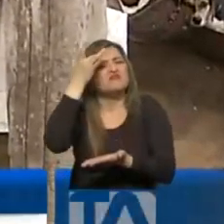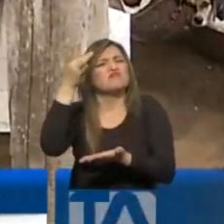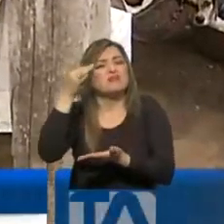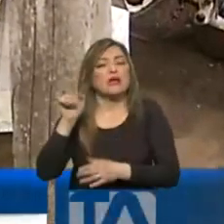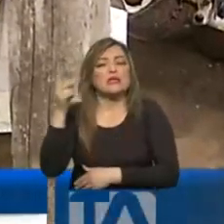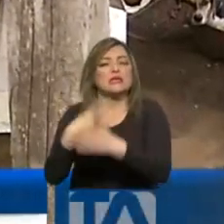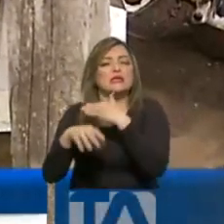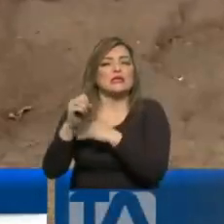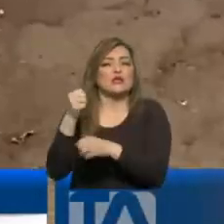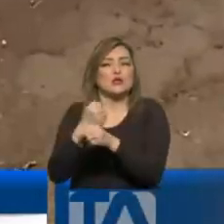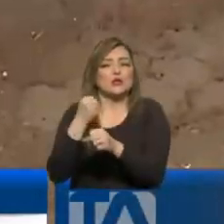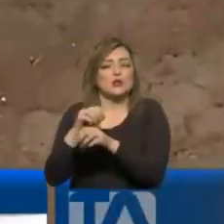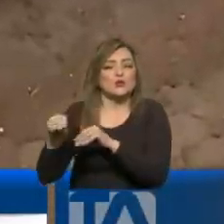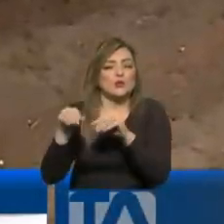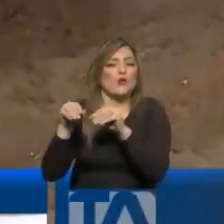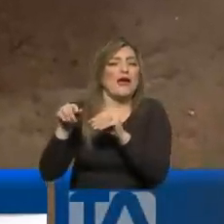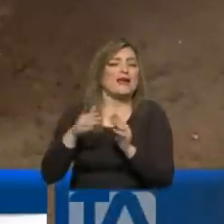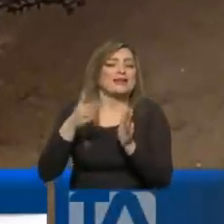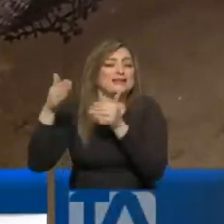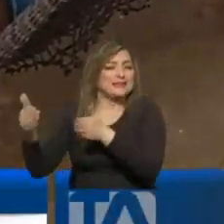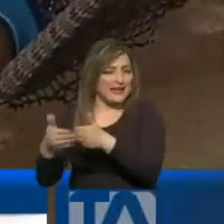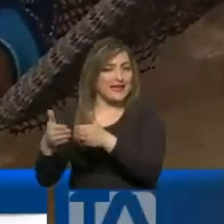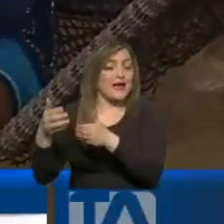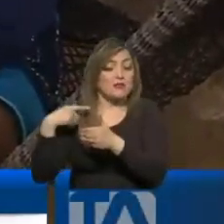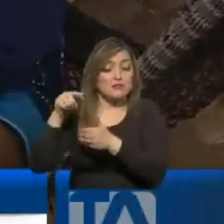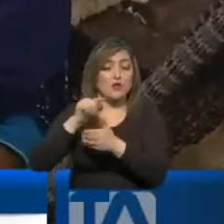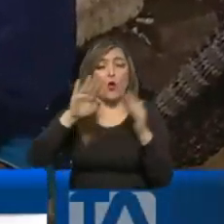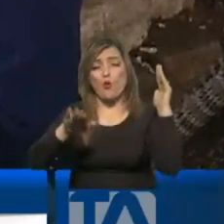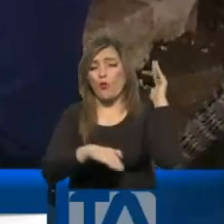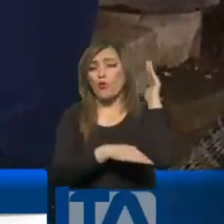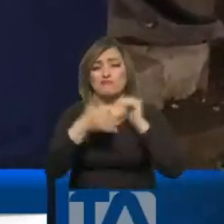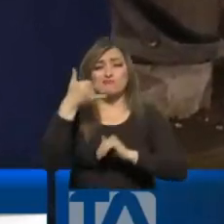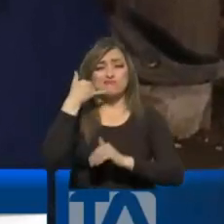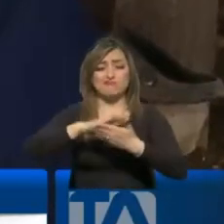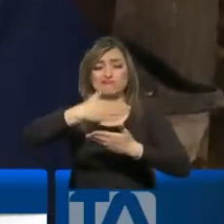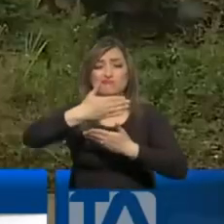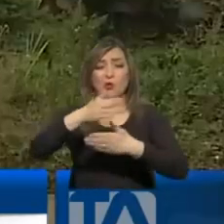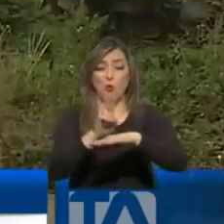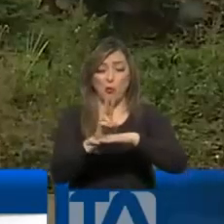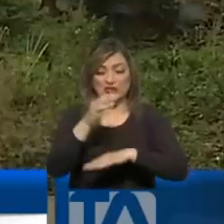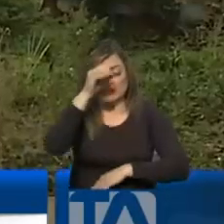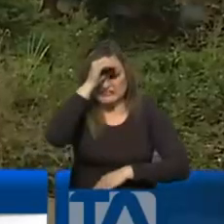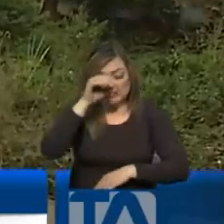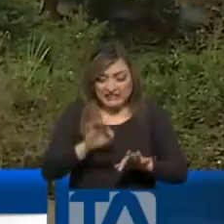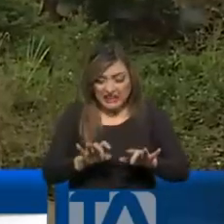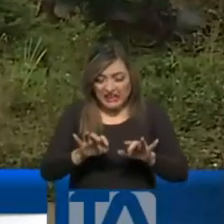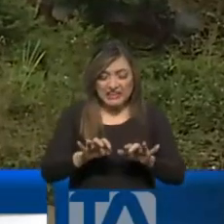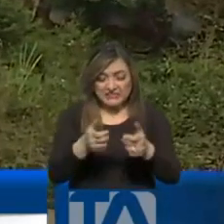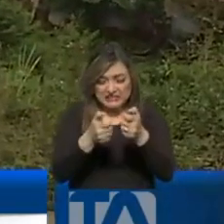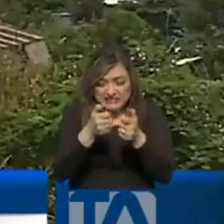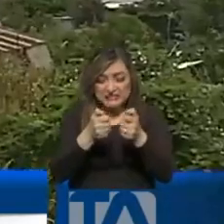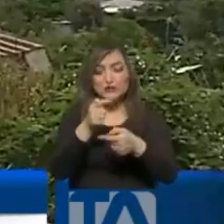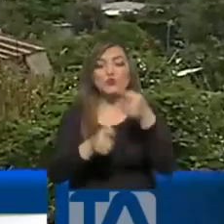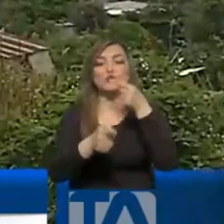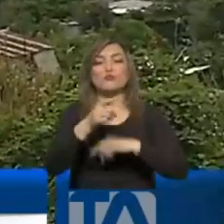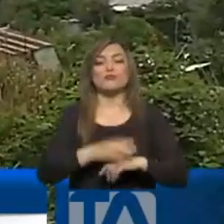Santiago trabaja en el terreno contiguo todo el día. No tiene celular, peor una computadora, y tampoco sabe usarla. Muy cerca, en el sector conocido como